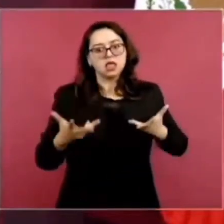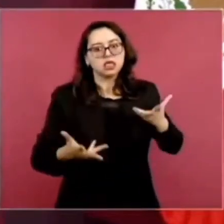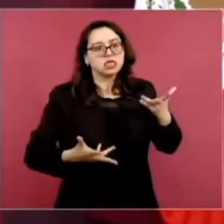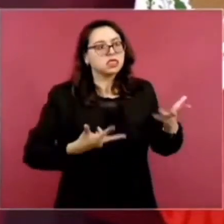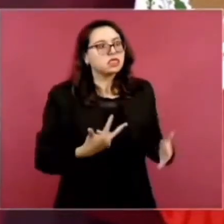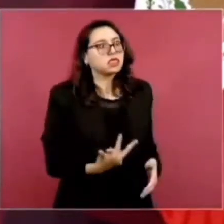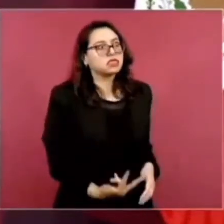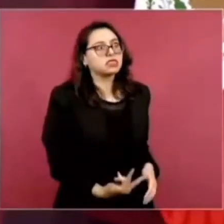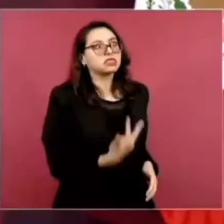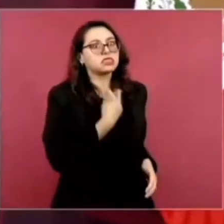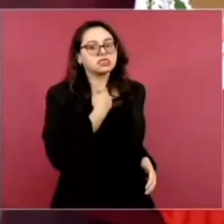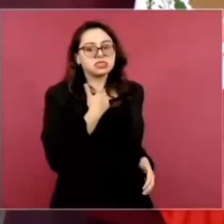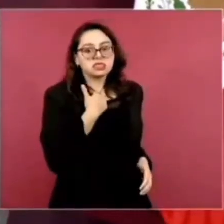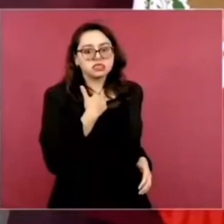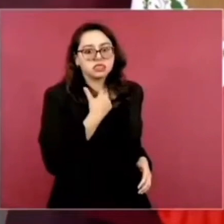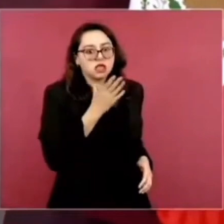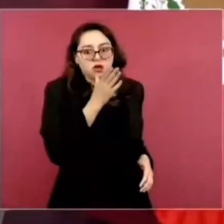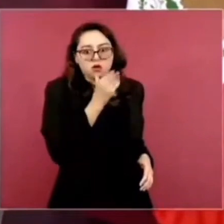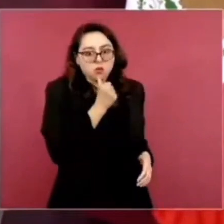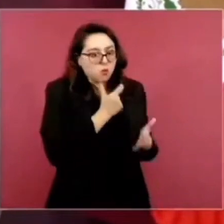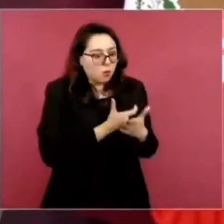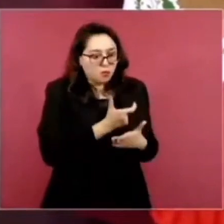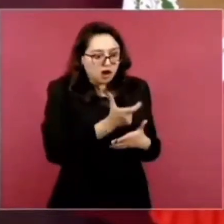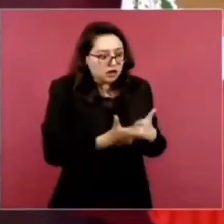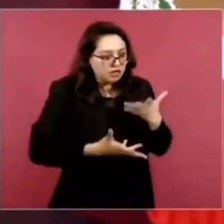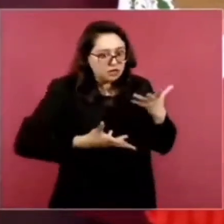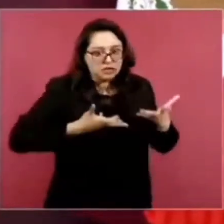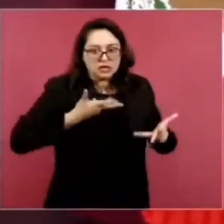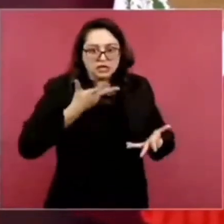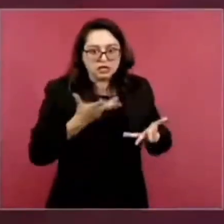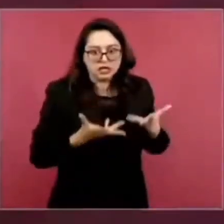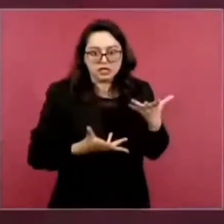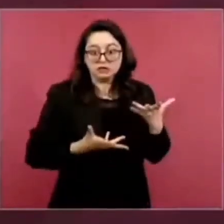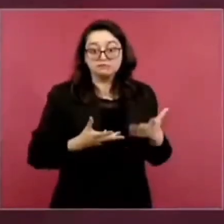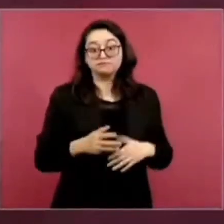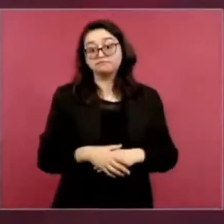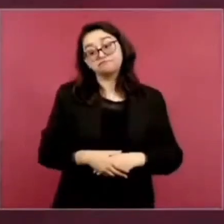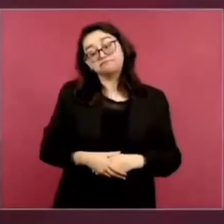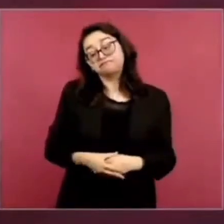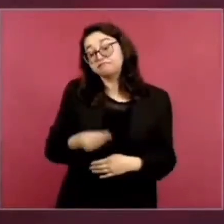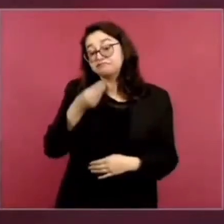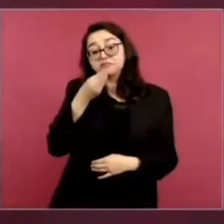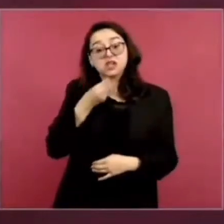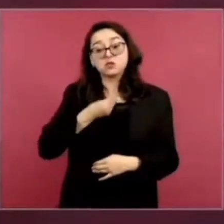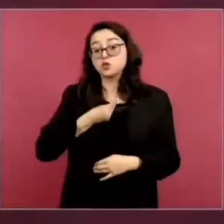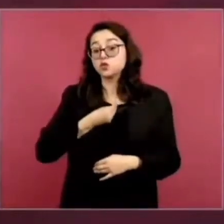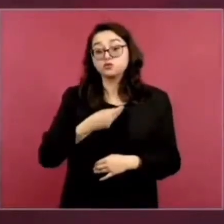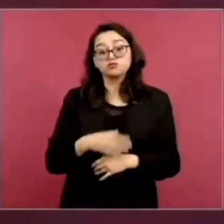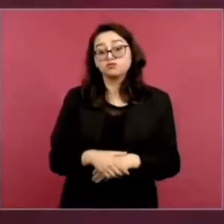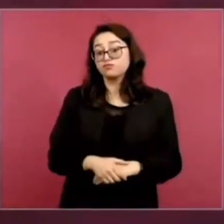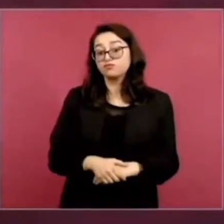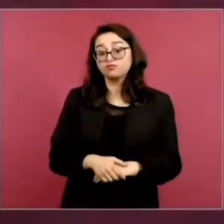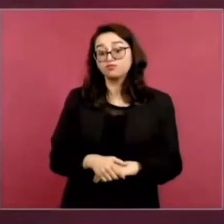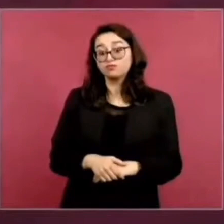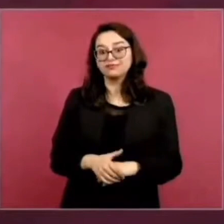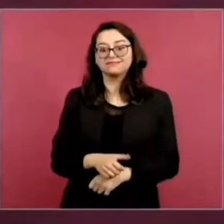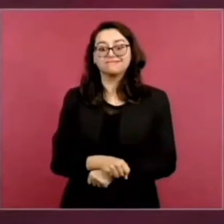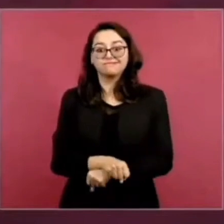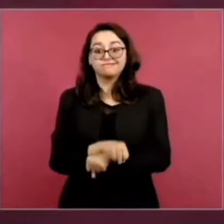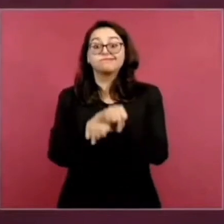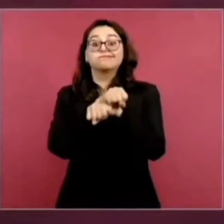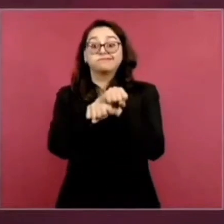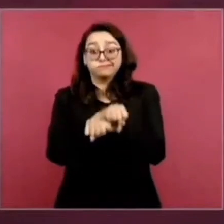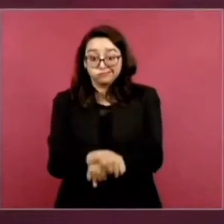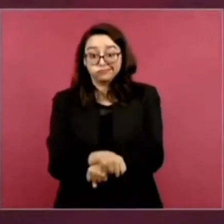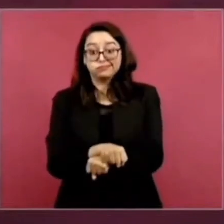bajo el dominio del amo. No podía ni siquiera salir del perímetro de la hacienda